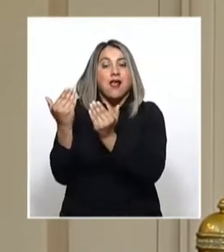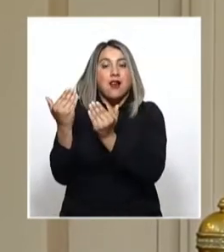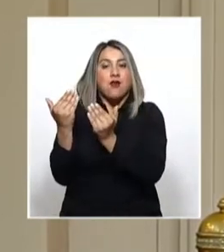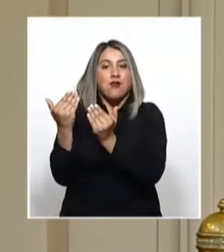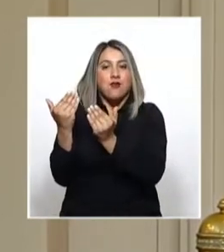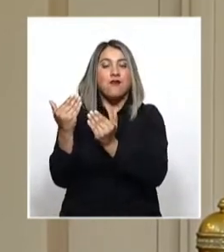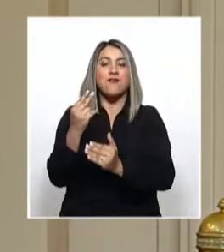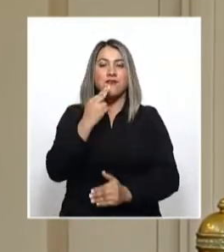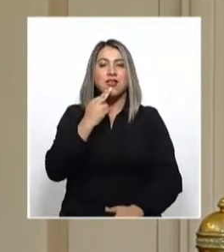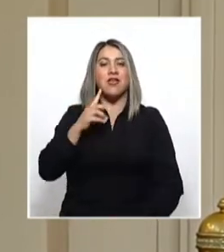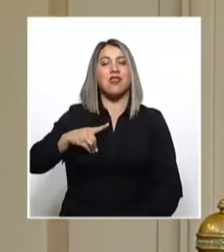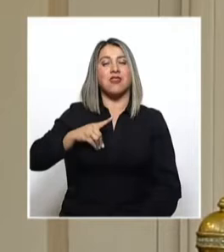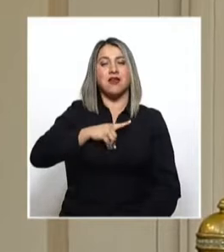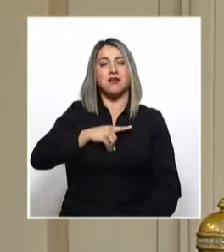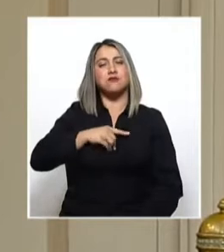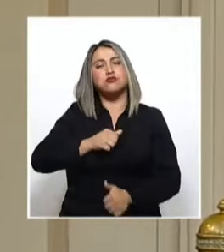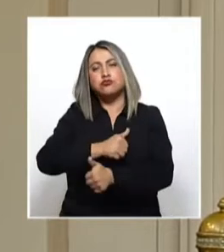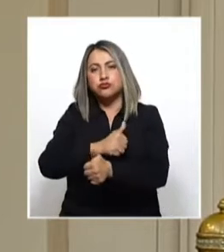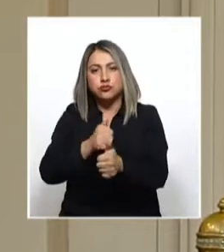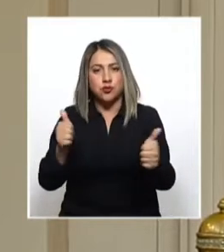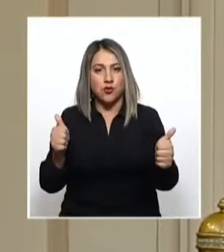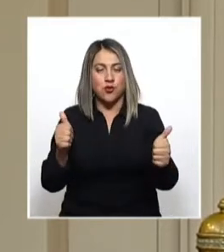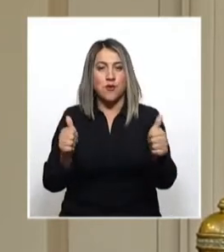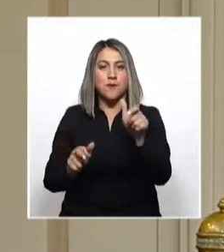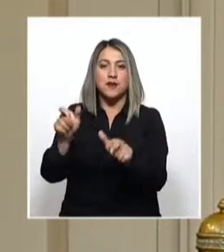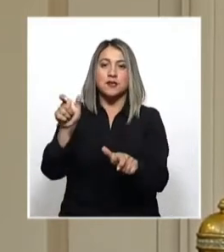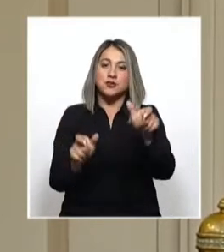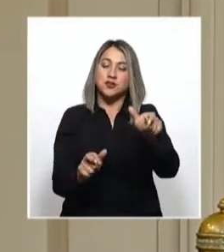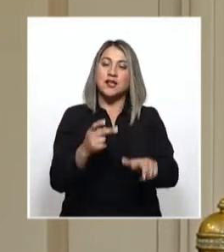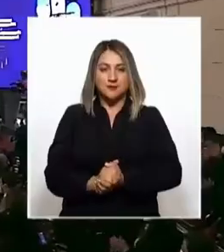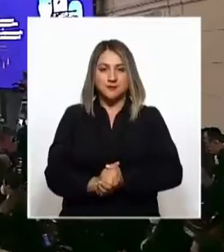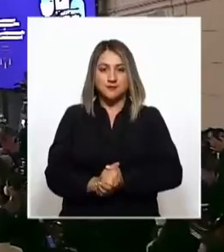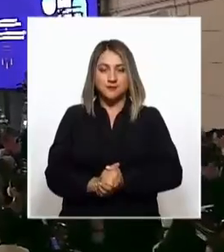digna para todas y todos los habitantes de nuestro país.